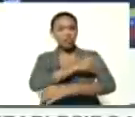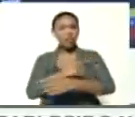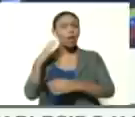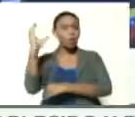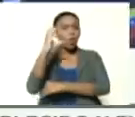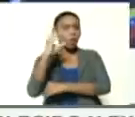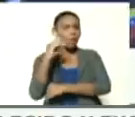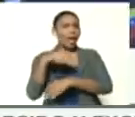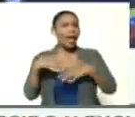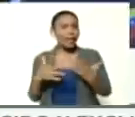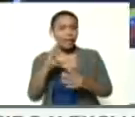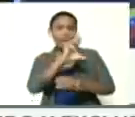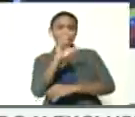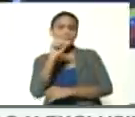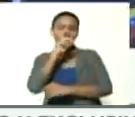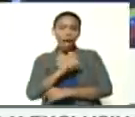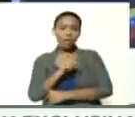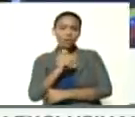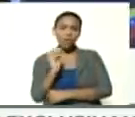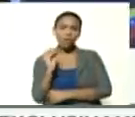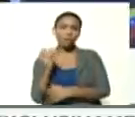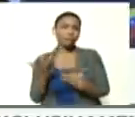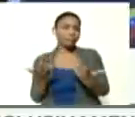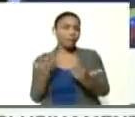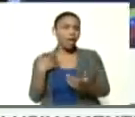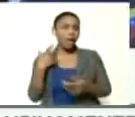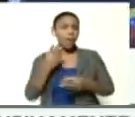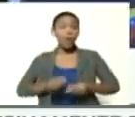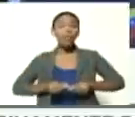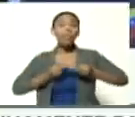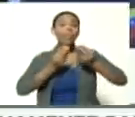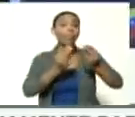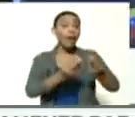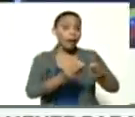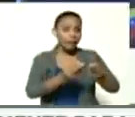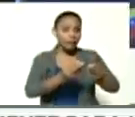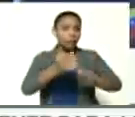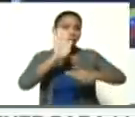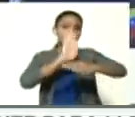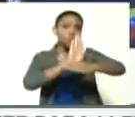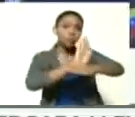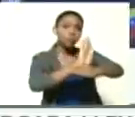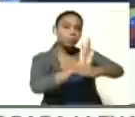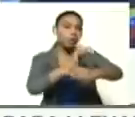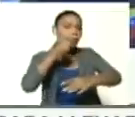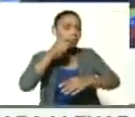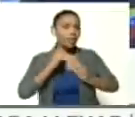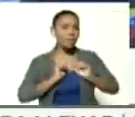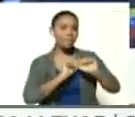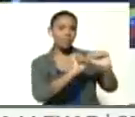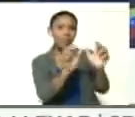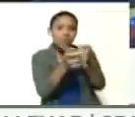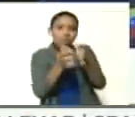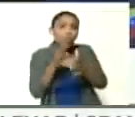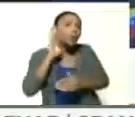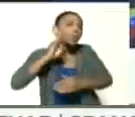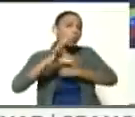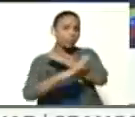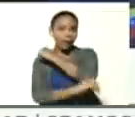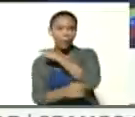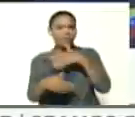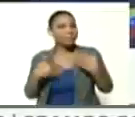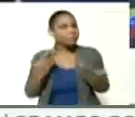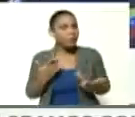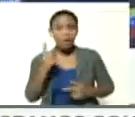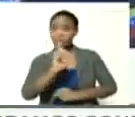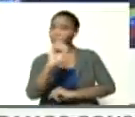en 30 años por garantizar la seguridad y combatir a los grupos irregulares. No